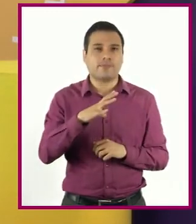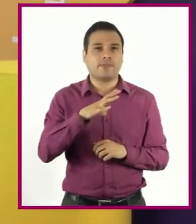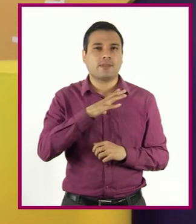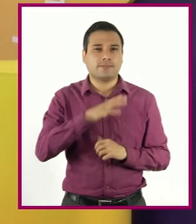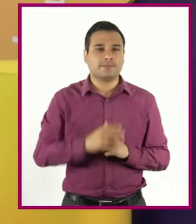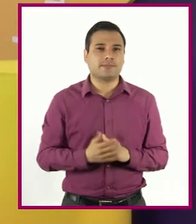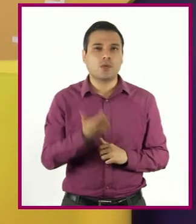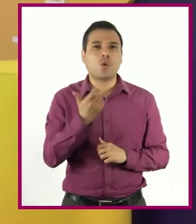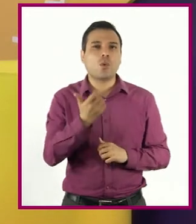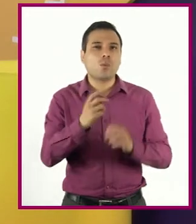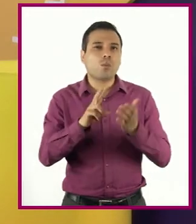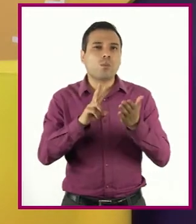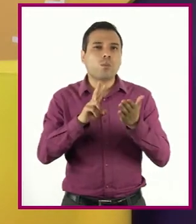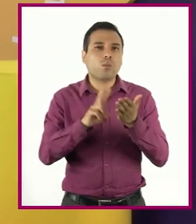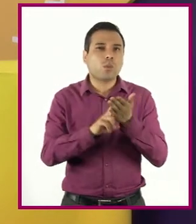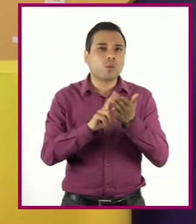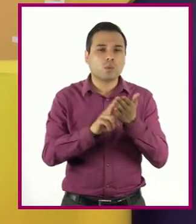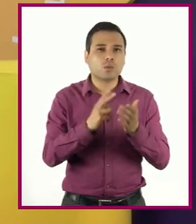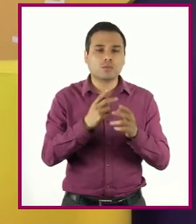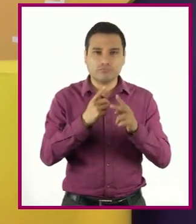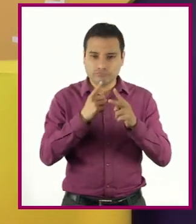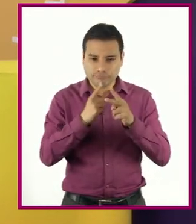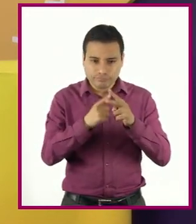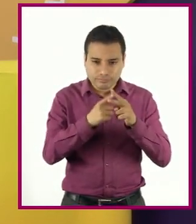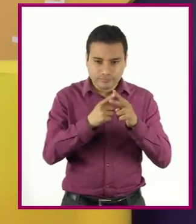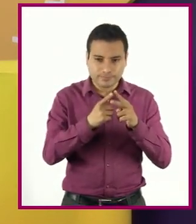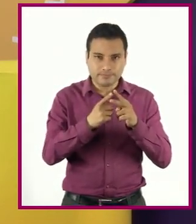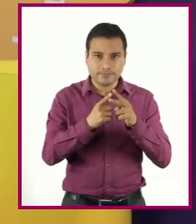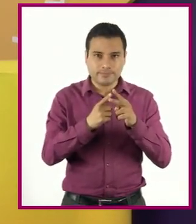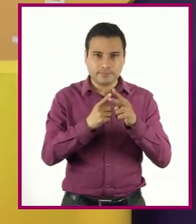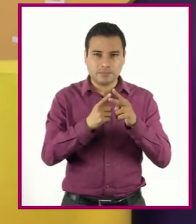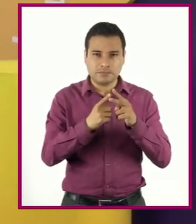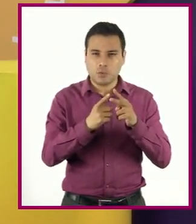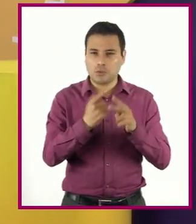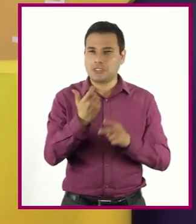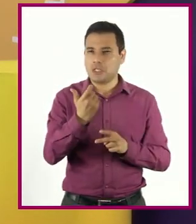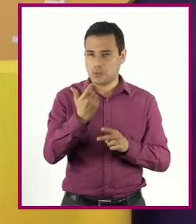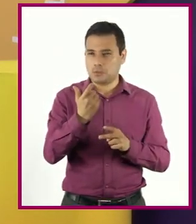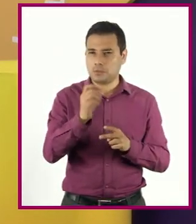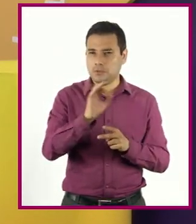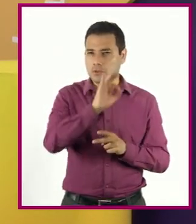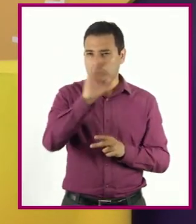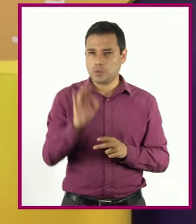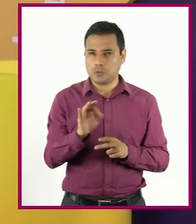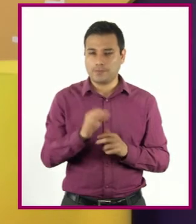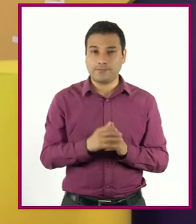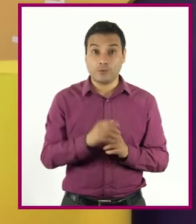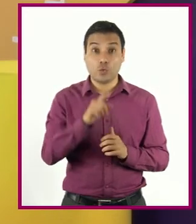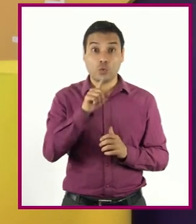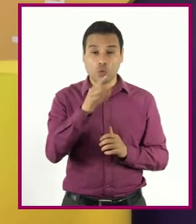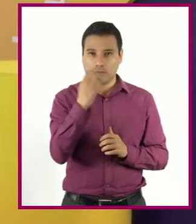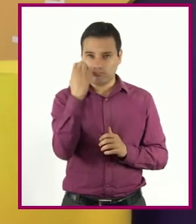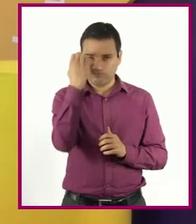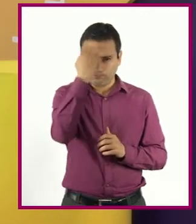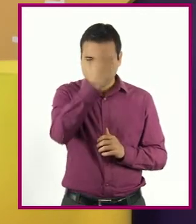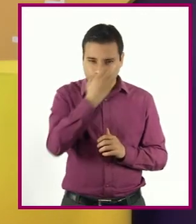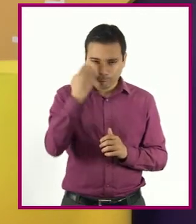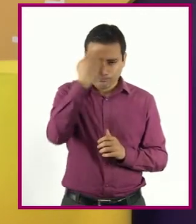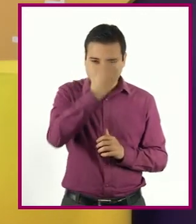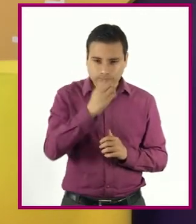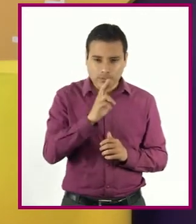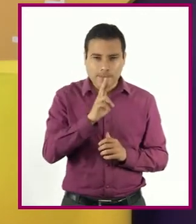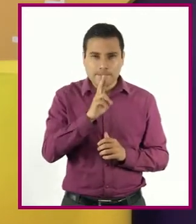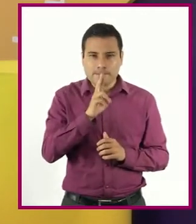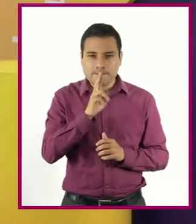producto con diferentes posibilidades de descuento. Saber verificar cuál es el precio más